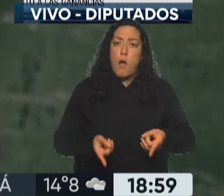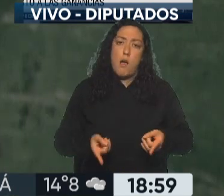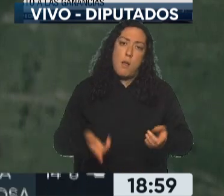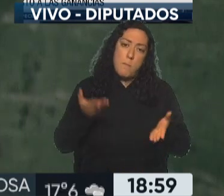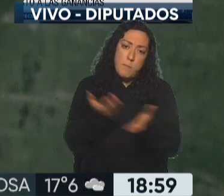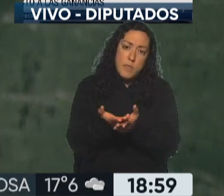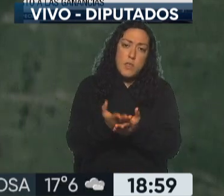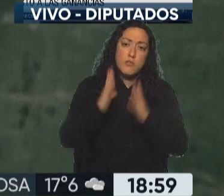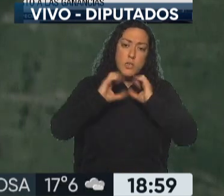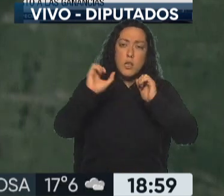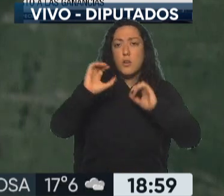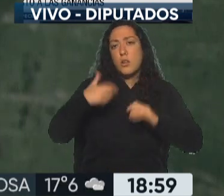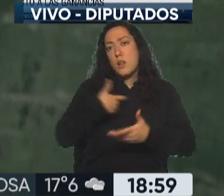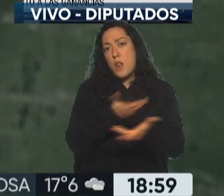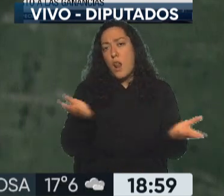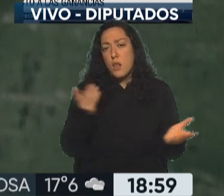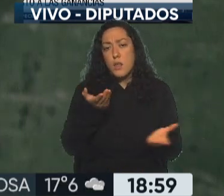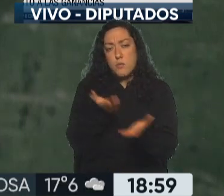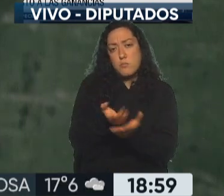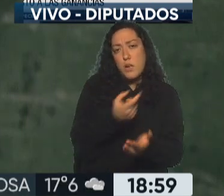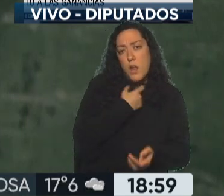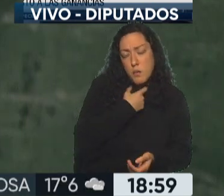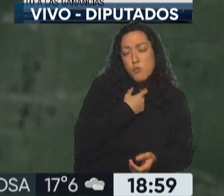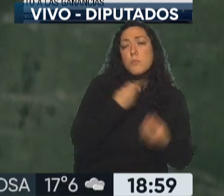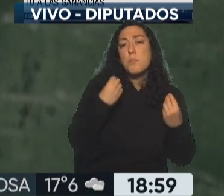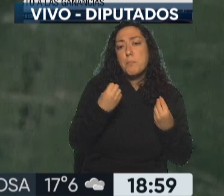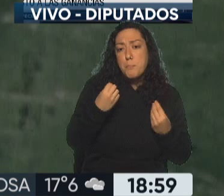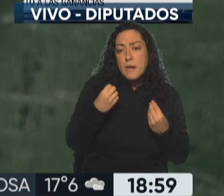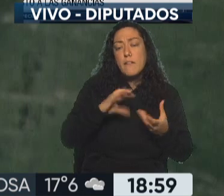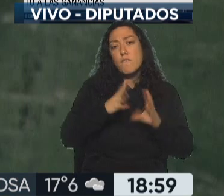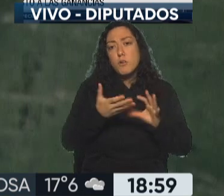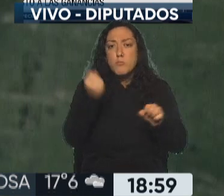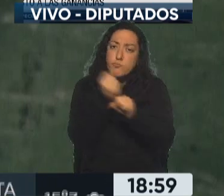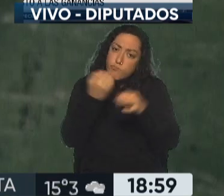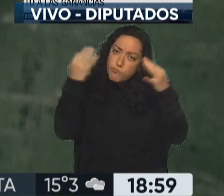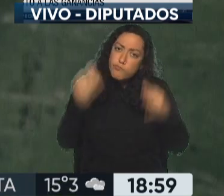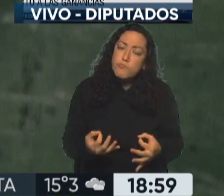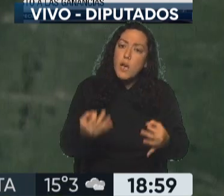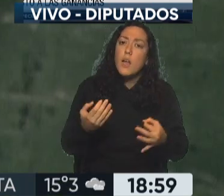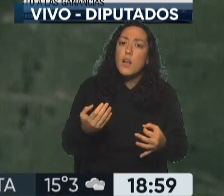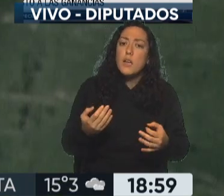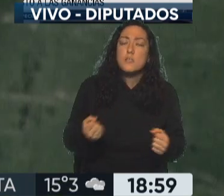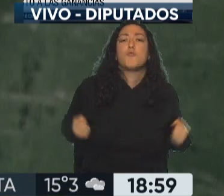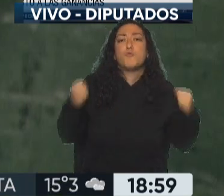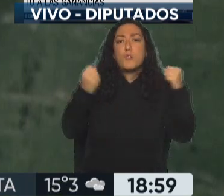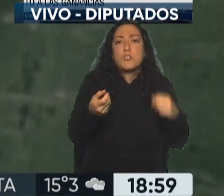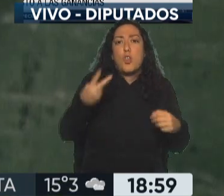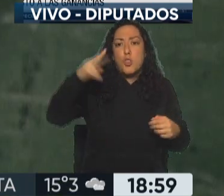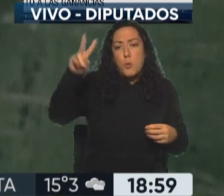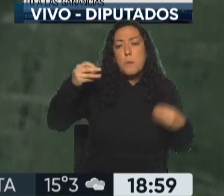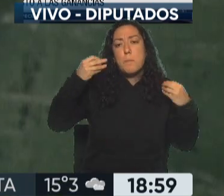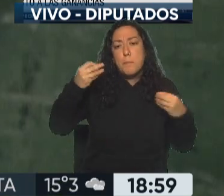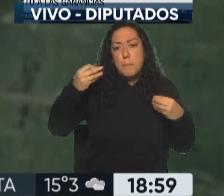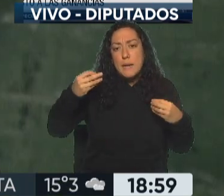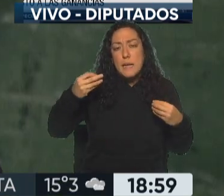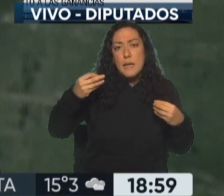pedido al secretario general para que, en el marco de los buenos oficios, redoble sus esfuerzos para acercar a